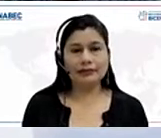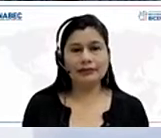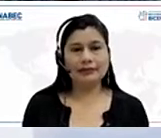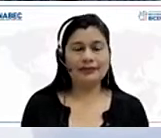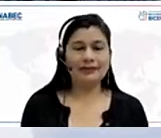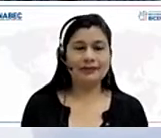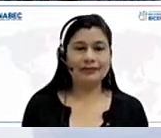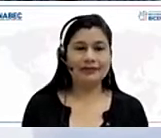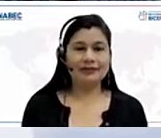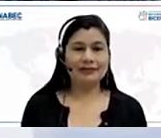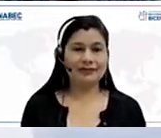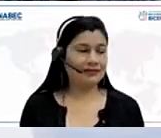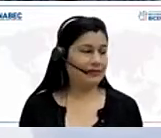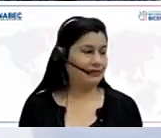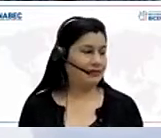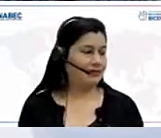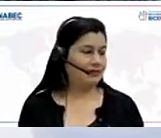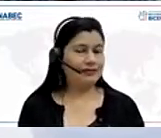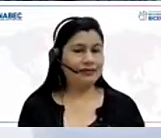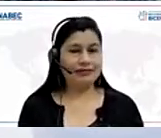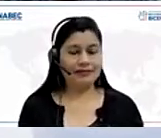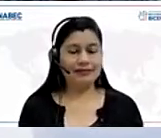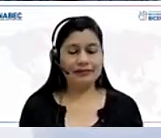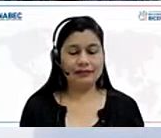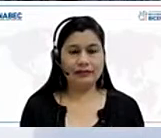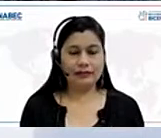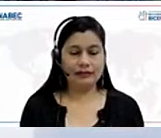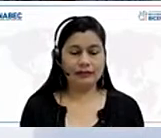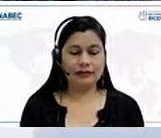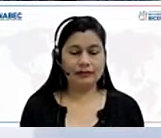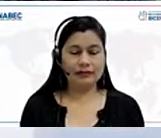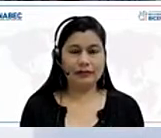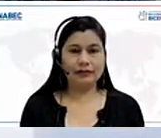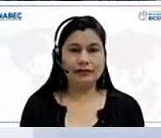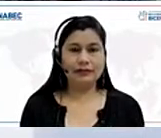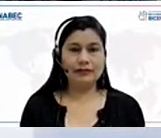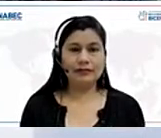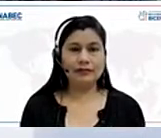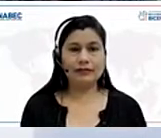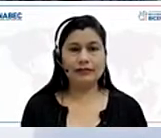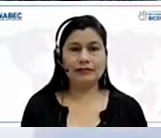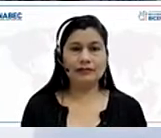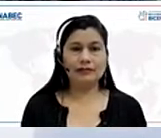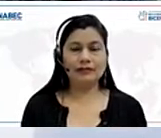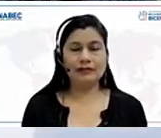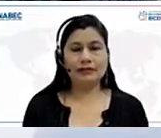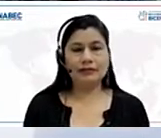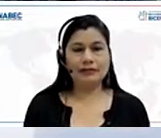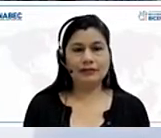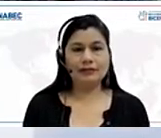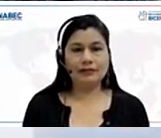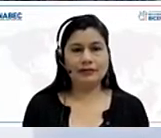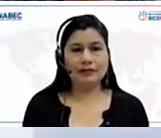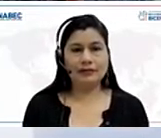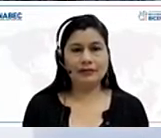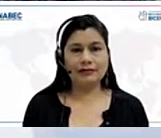de la beca Next, ¿no? Uno no es que llega e inmediatamente pasa a hacer los estudios de la maestría o del doctorado. Primero